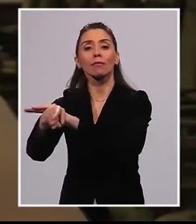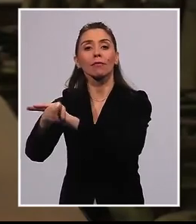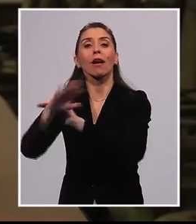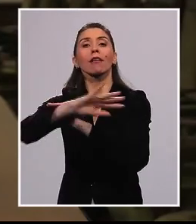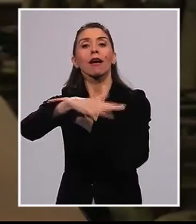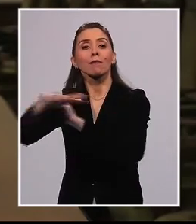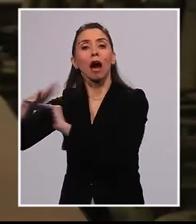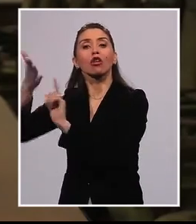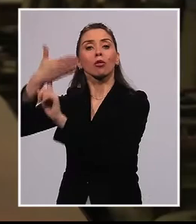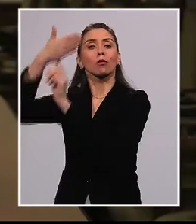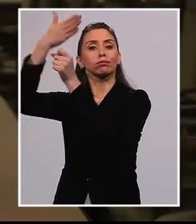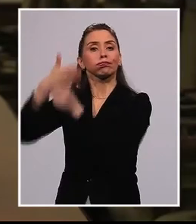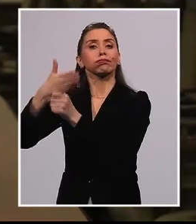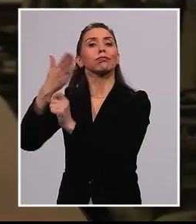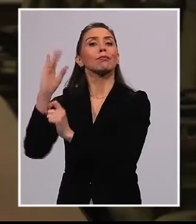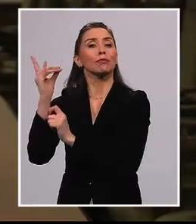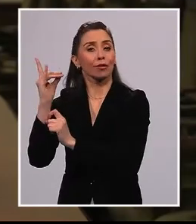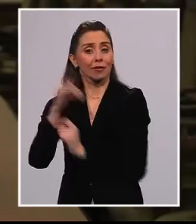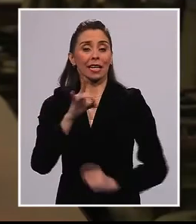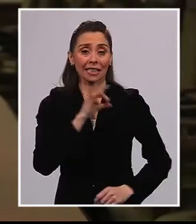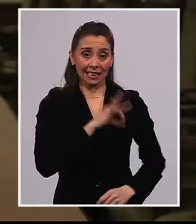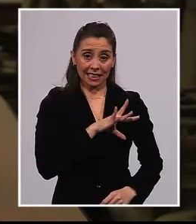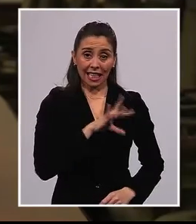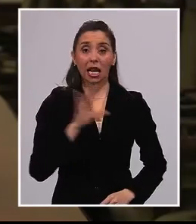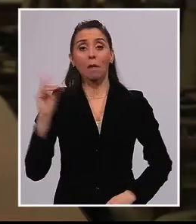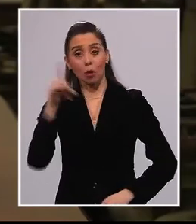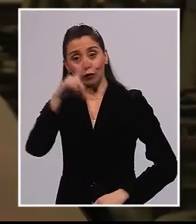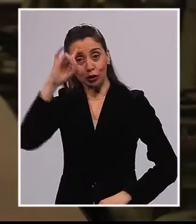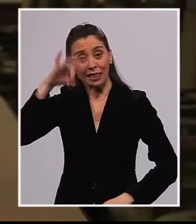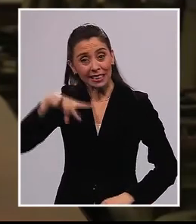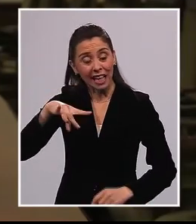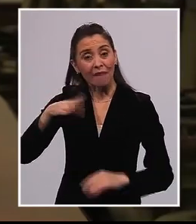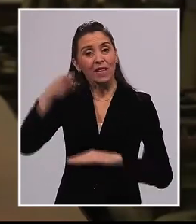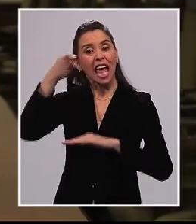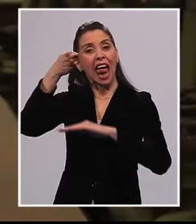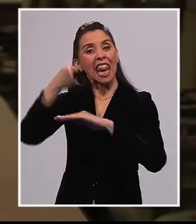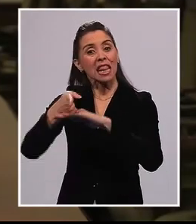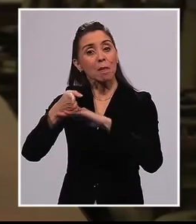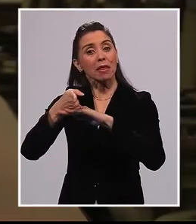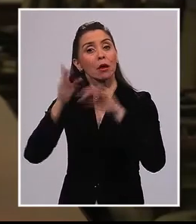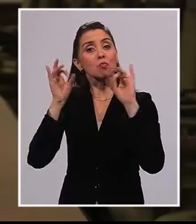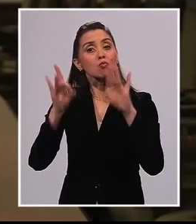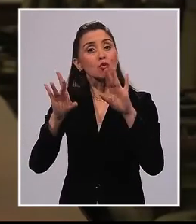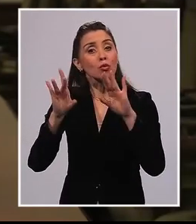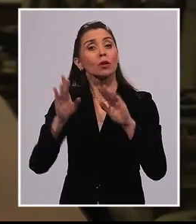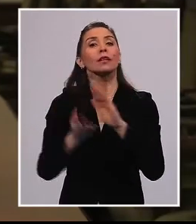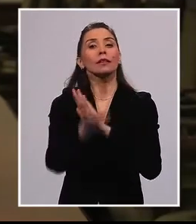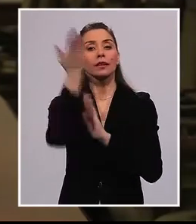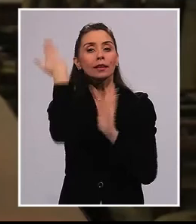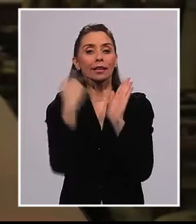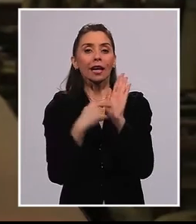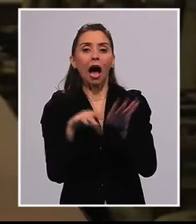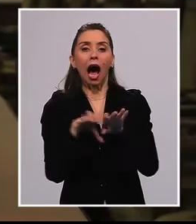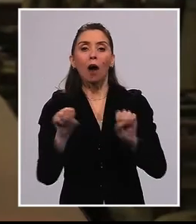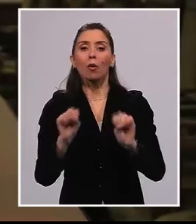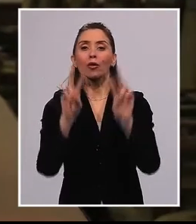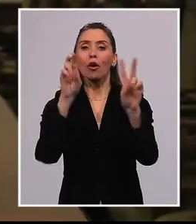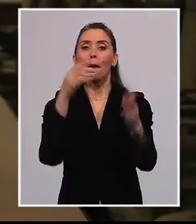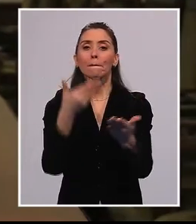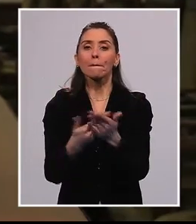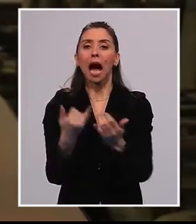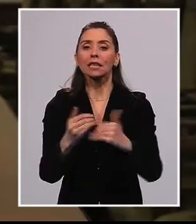mar como ustedes saben chile y bolivia establecieron sus límites definitivos en el tratado de paz de amistad de